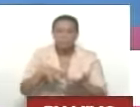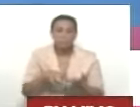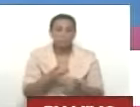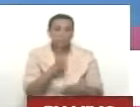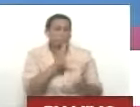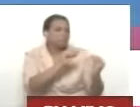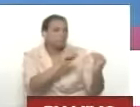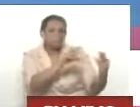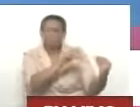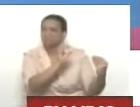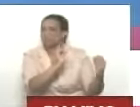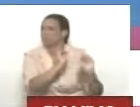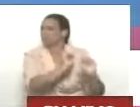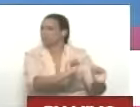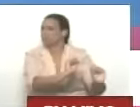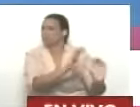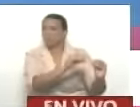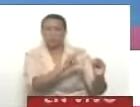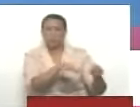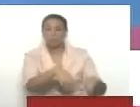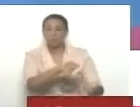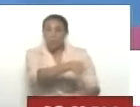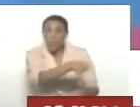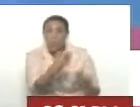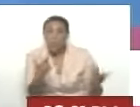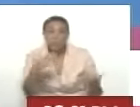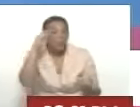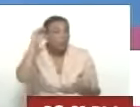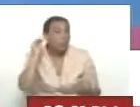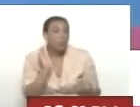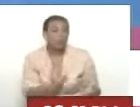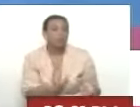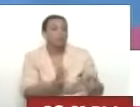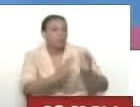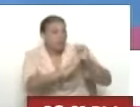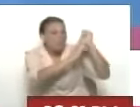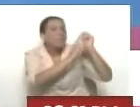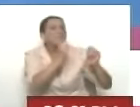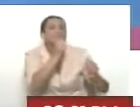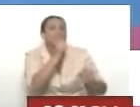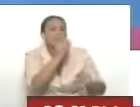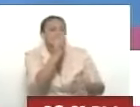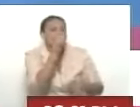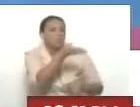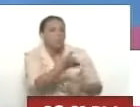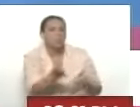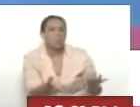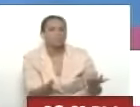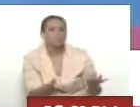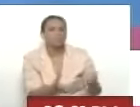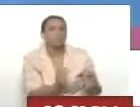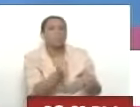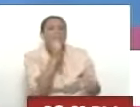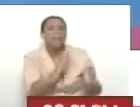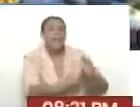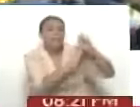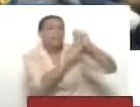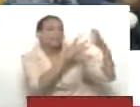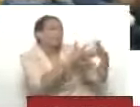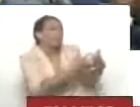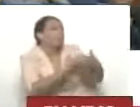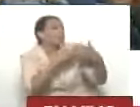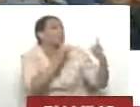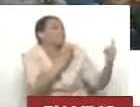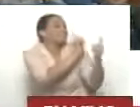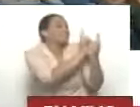hablo con ellos, yo no voy a hablar con la Sayona, yo hablo con los dueños del circo, no con los payasos ni con las payasas. Hablamos